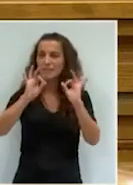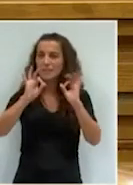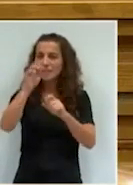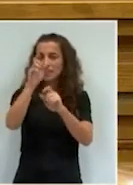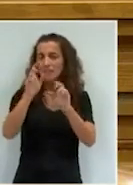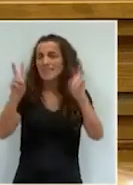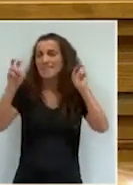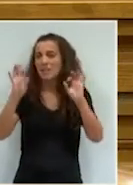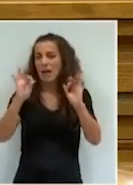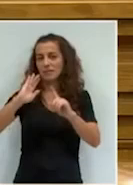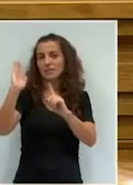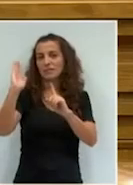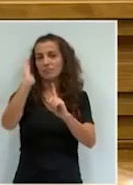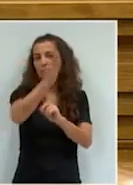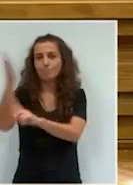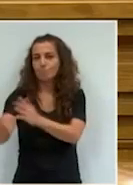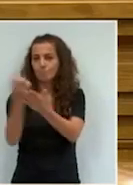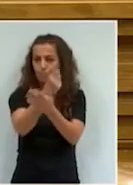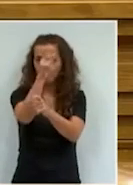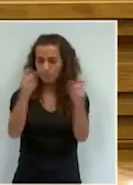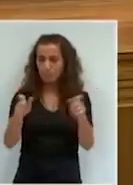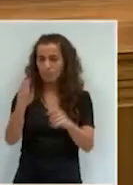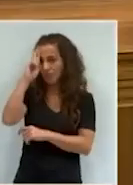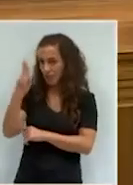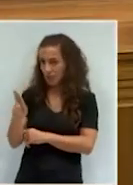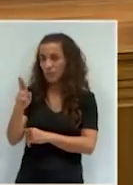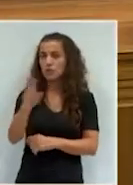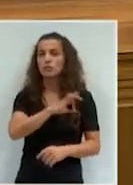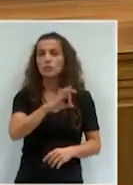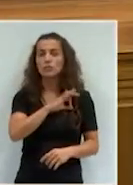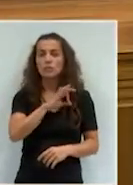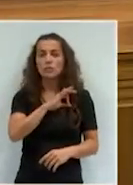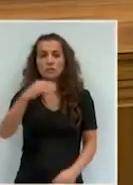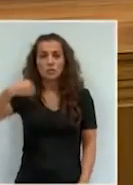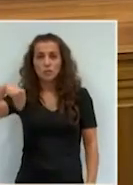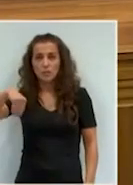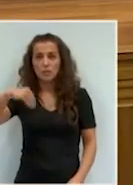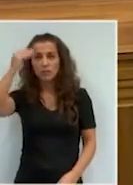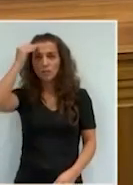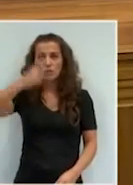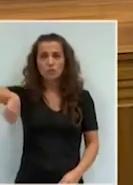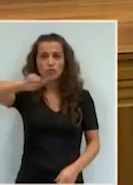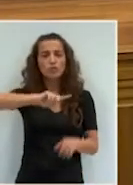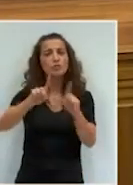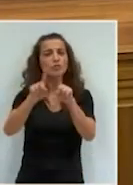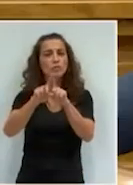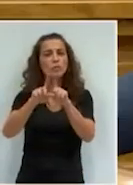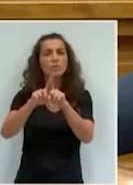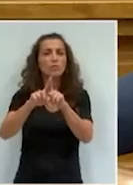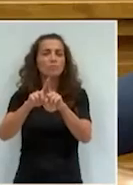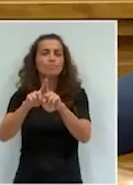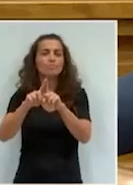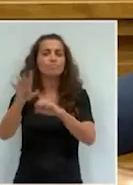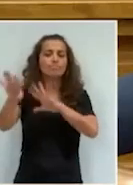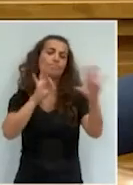cuestiones importantes como que el acuerdo de Sánchez con el independentismo se lleve 700 millones de euros de la región